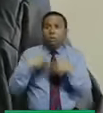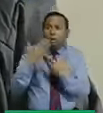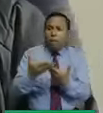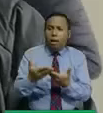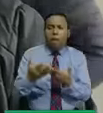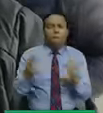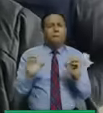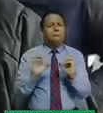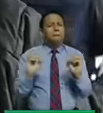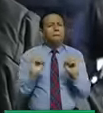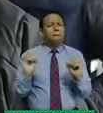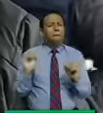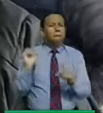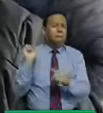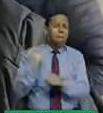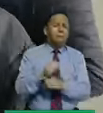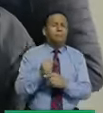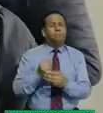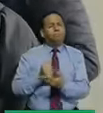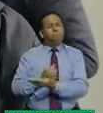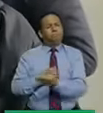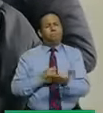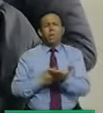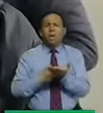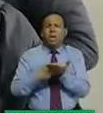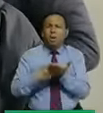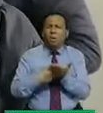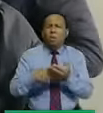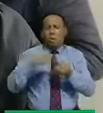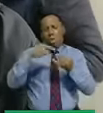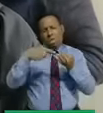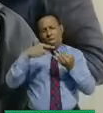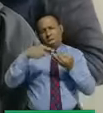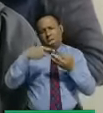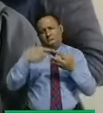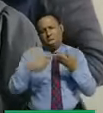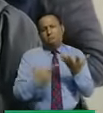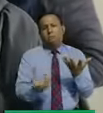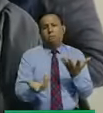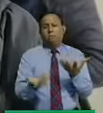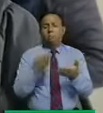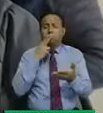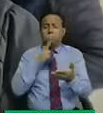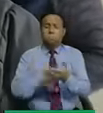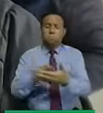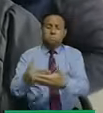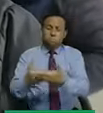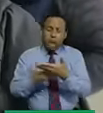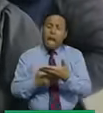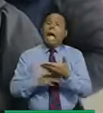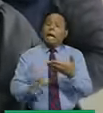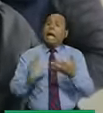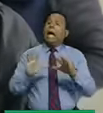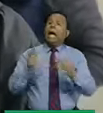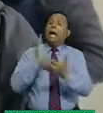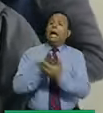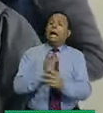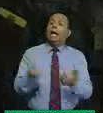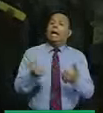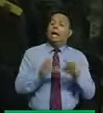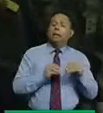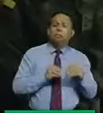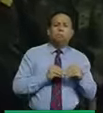ese agotamiento de tanta reunión que solamente un documento no va a ser suficiente como para que declinemos esta medida de